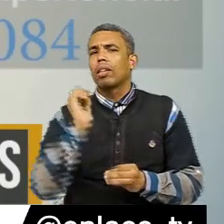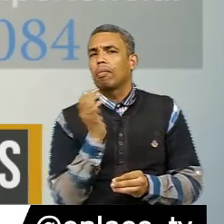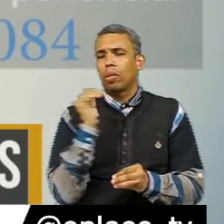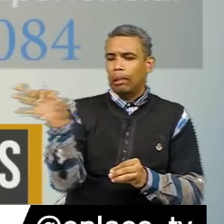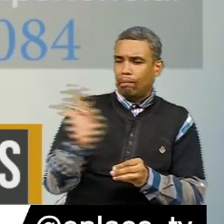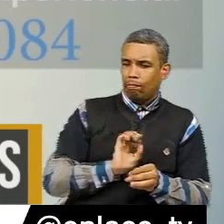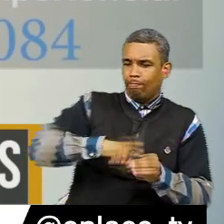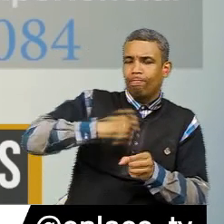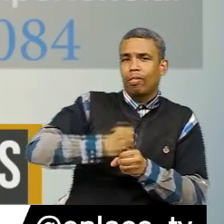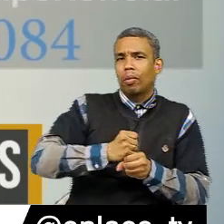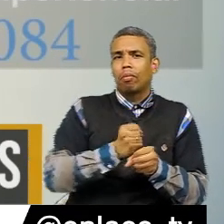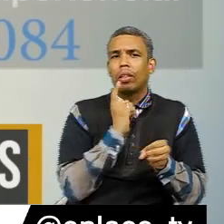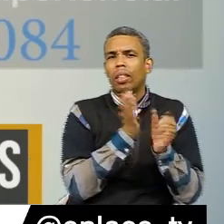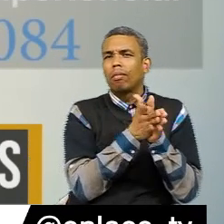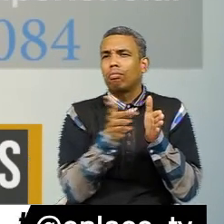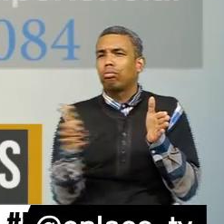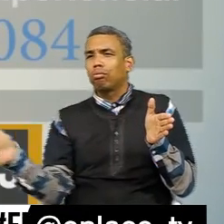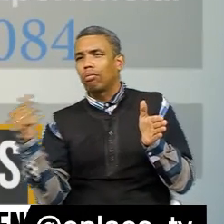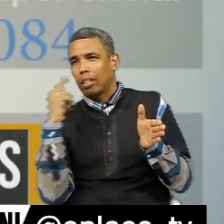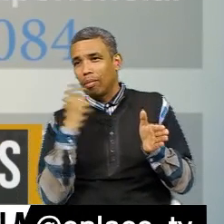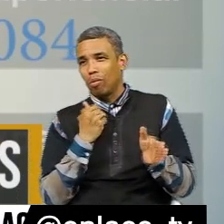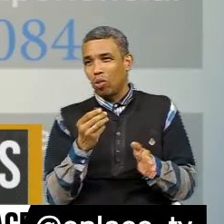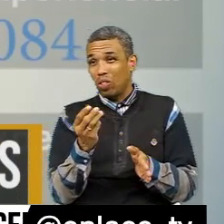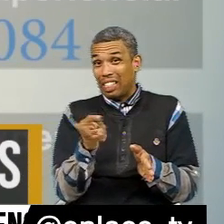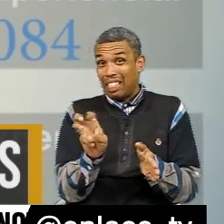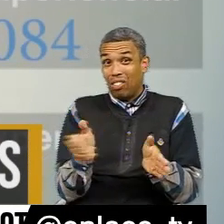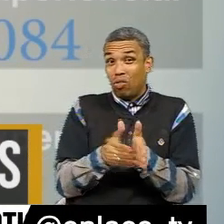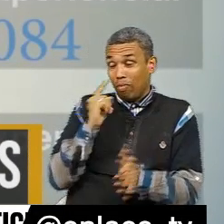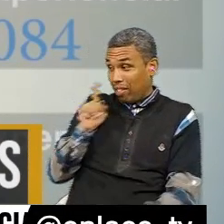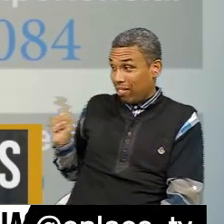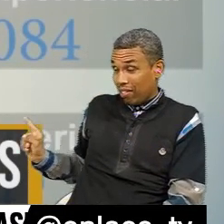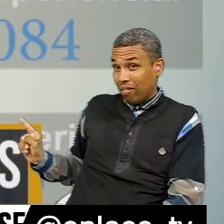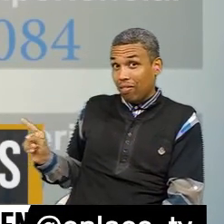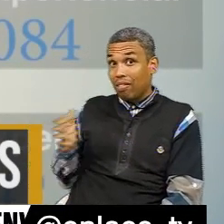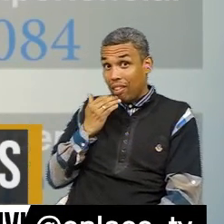18.532.084 pesos, pero que con el subsidio rebajarían